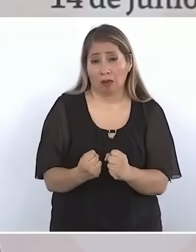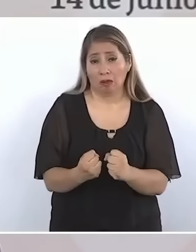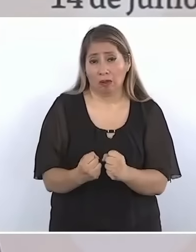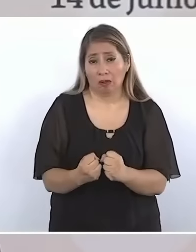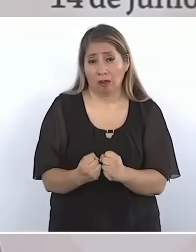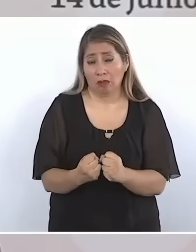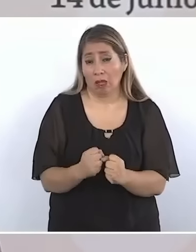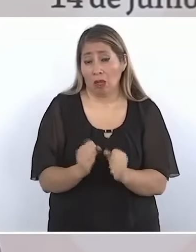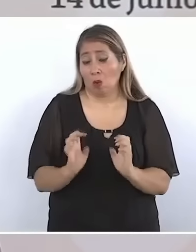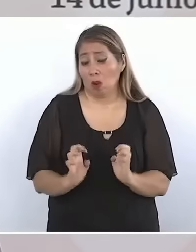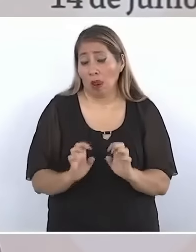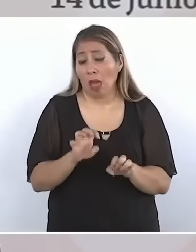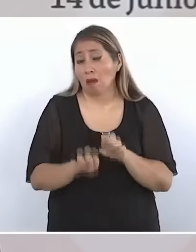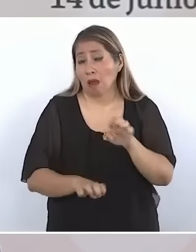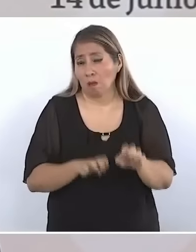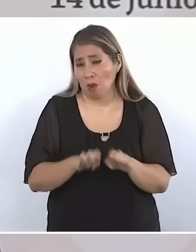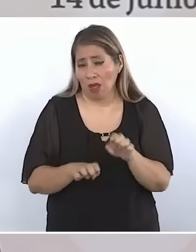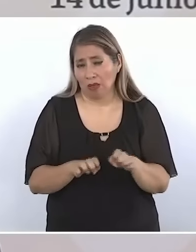y siempre